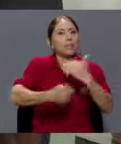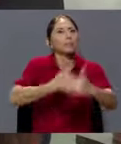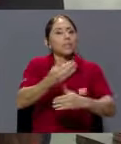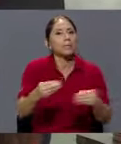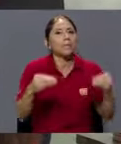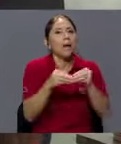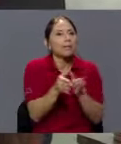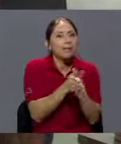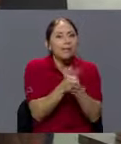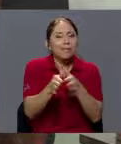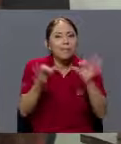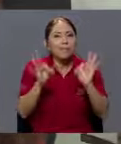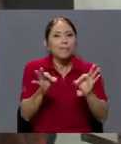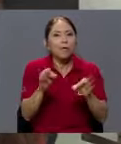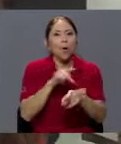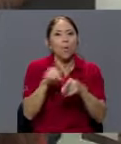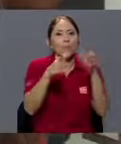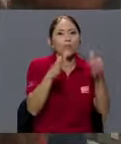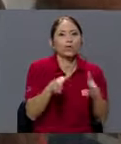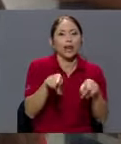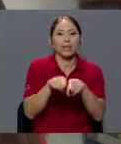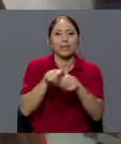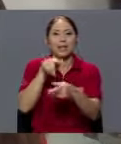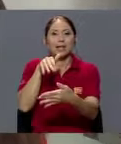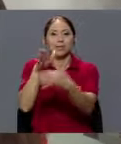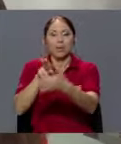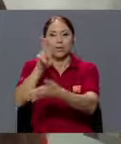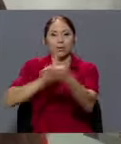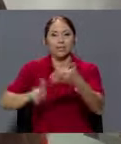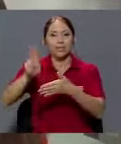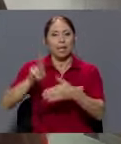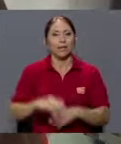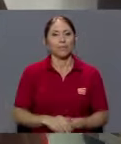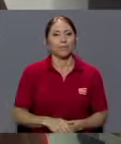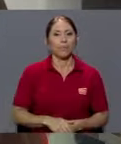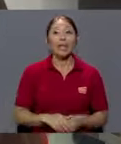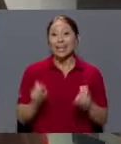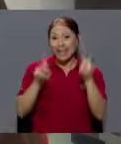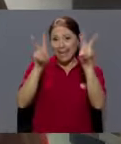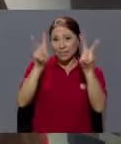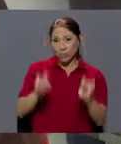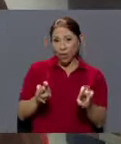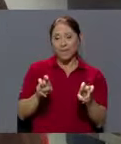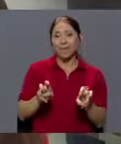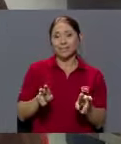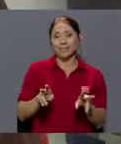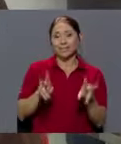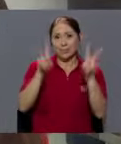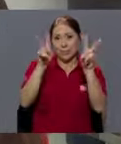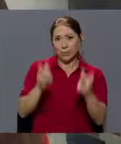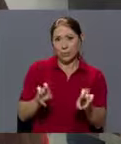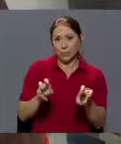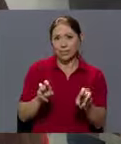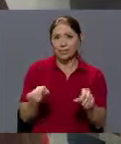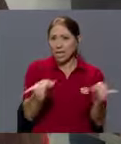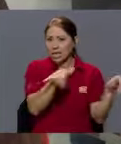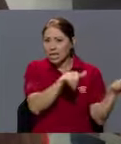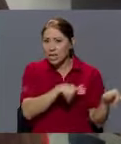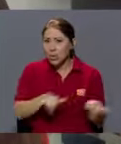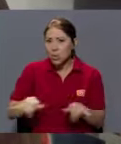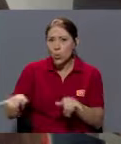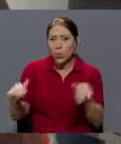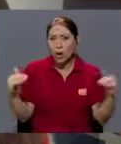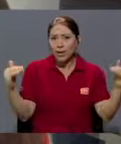como profesional y estudiante universitario. Que las pruebas sean a nivel, digamos, igualitario para